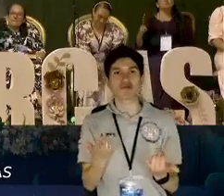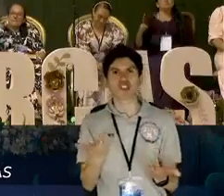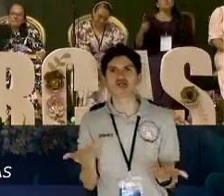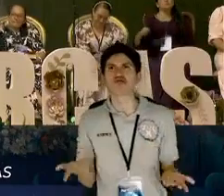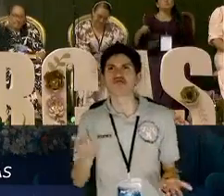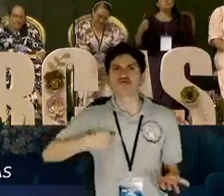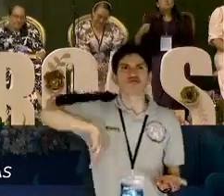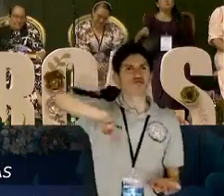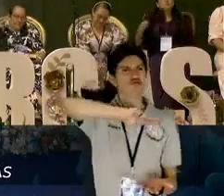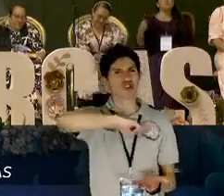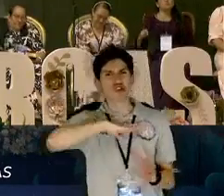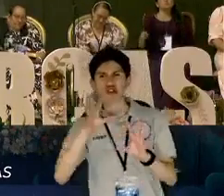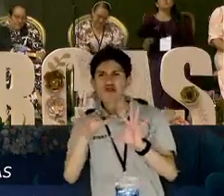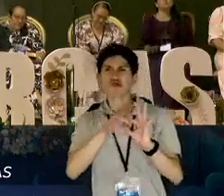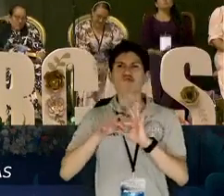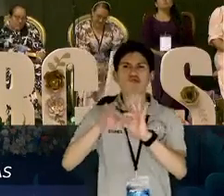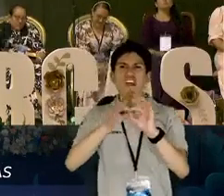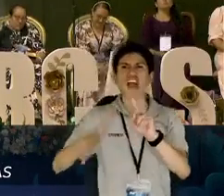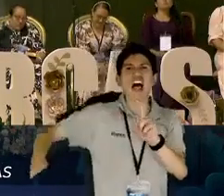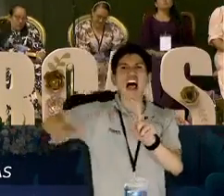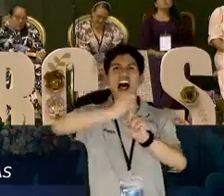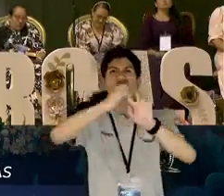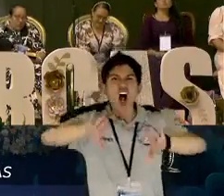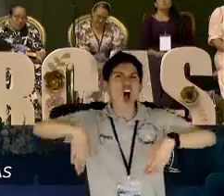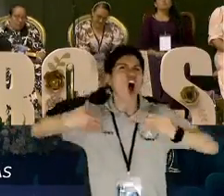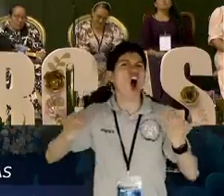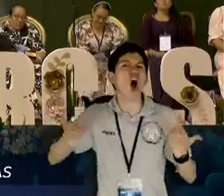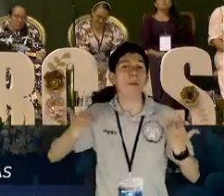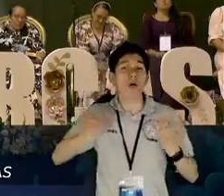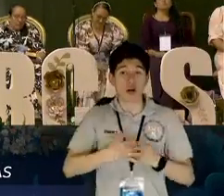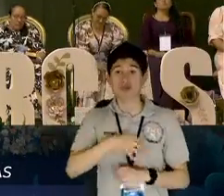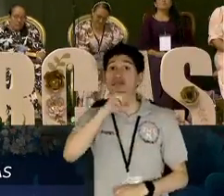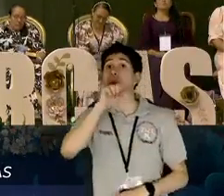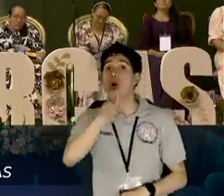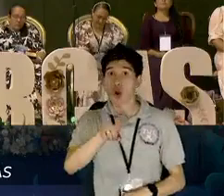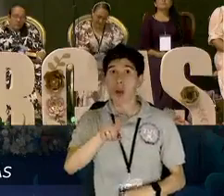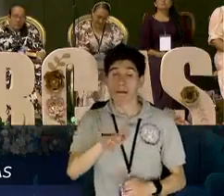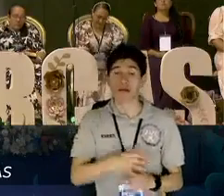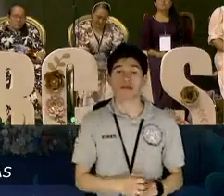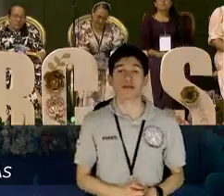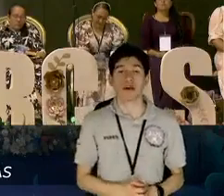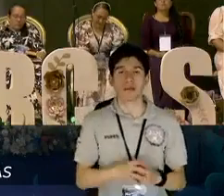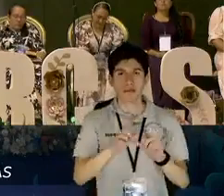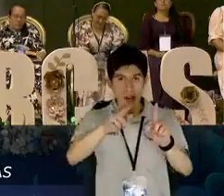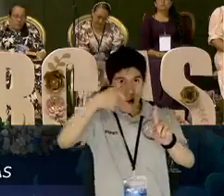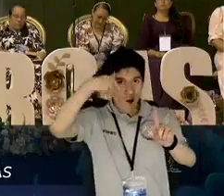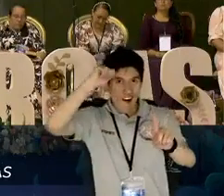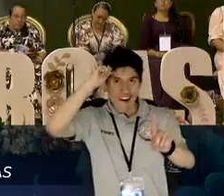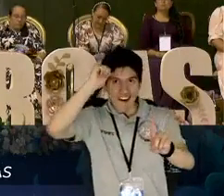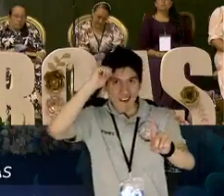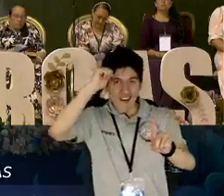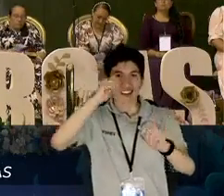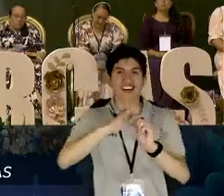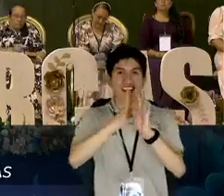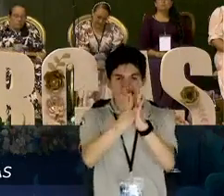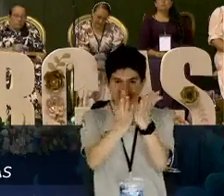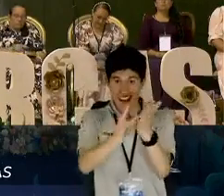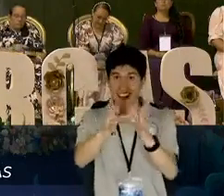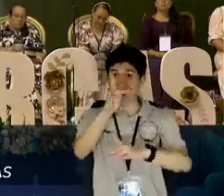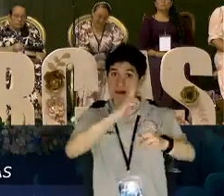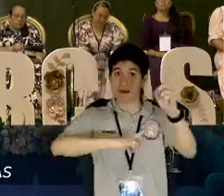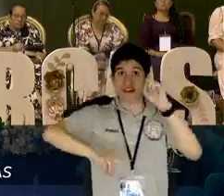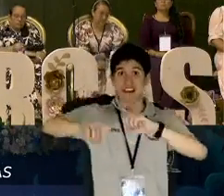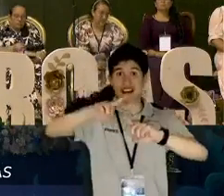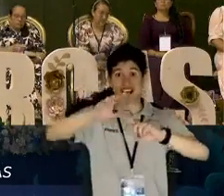podemos lograr esa unidad? Es la gran pregunta Pero recuerda que también en el texto leíamos unas